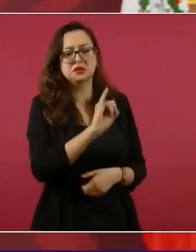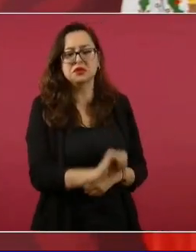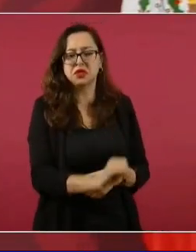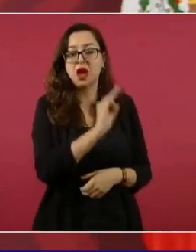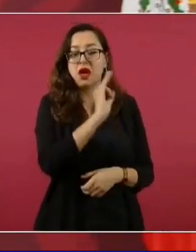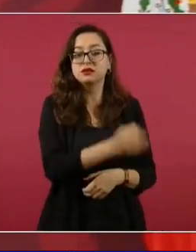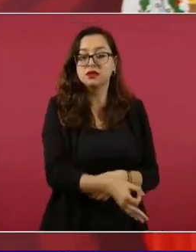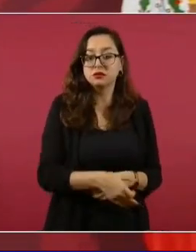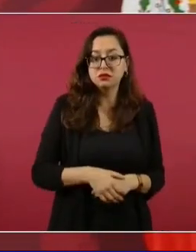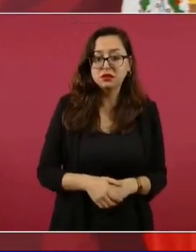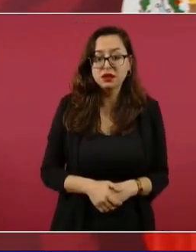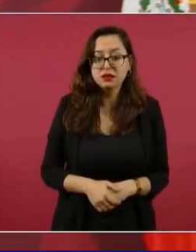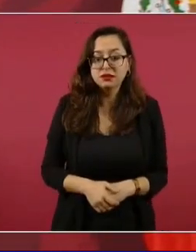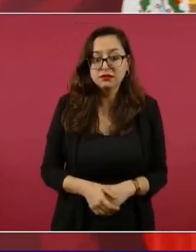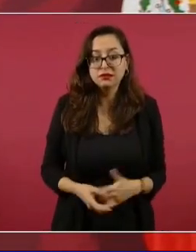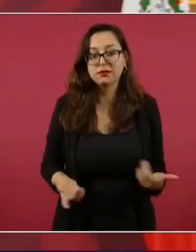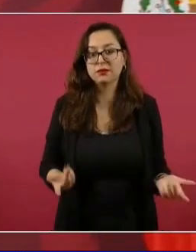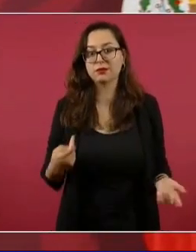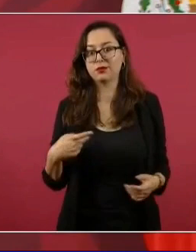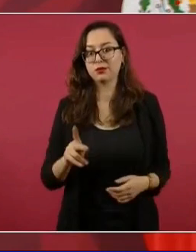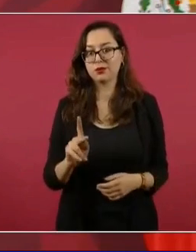pero sin